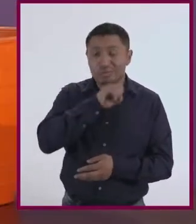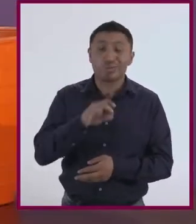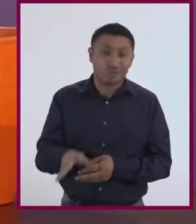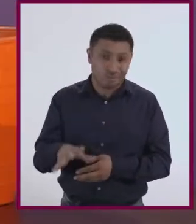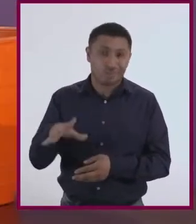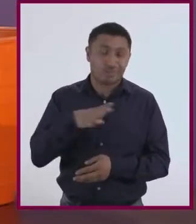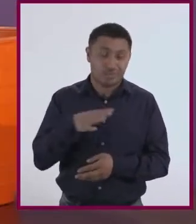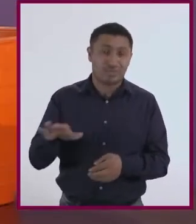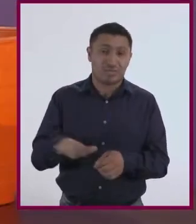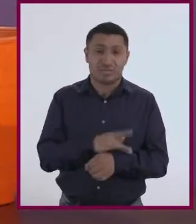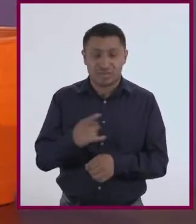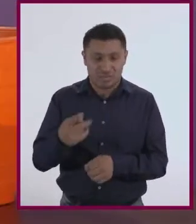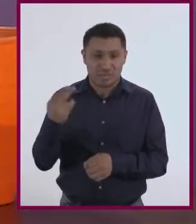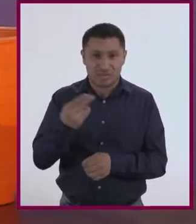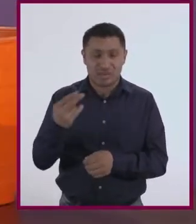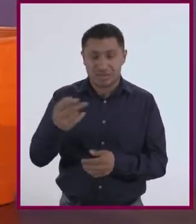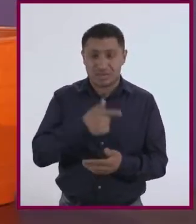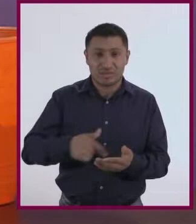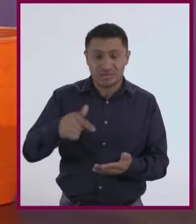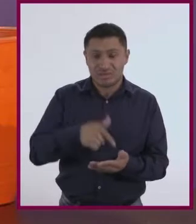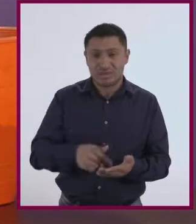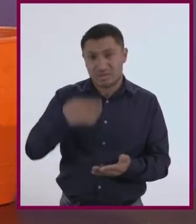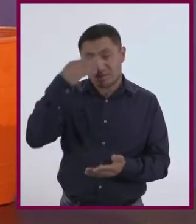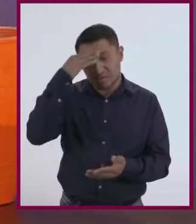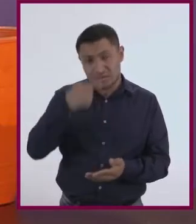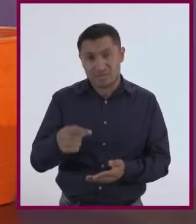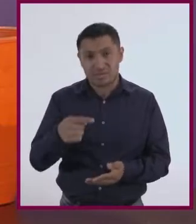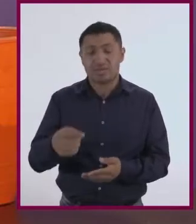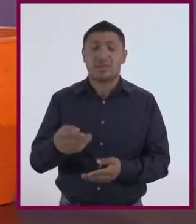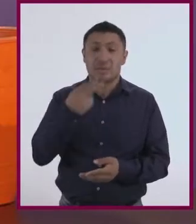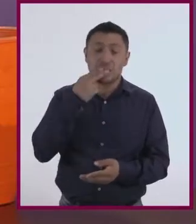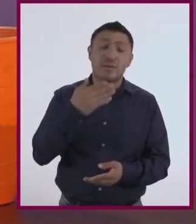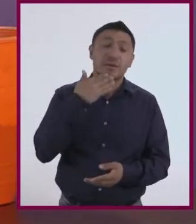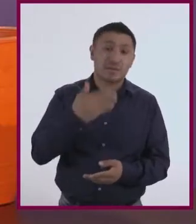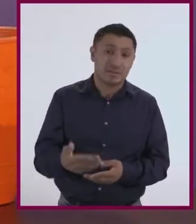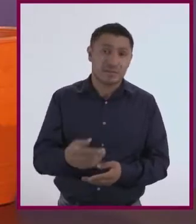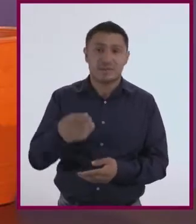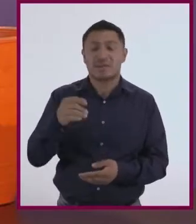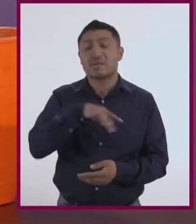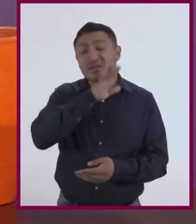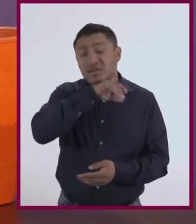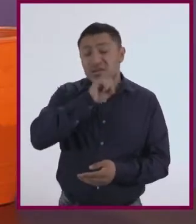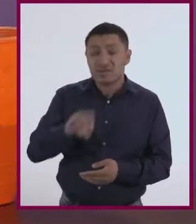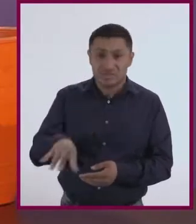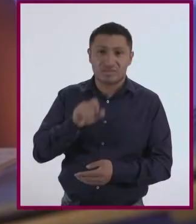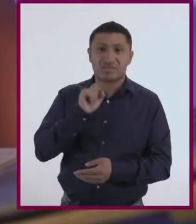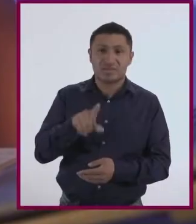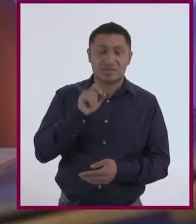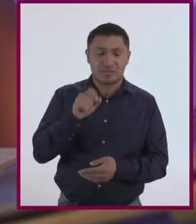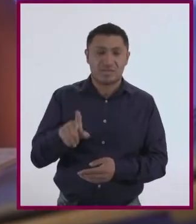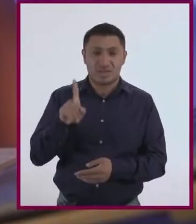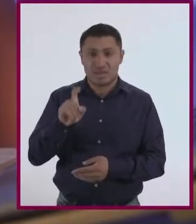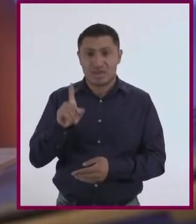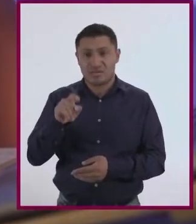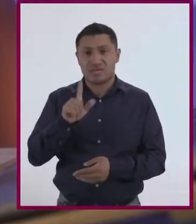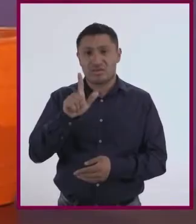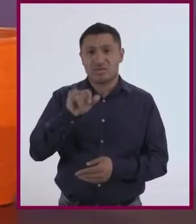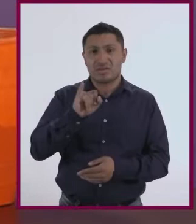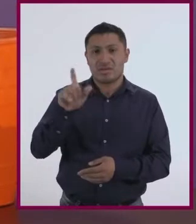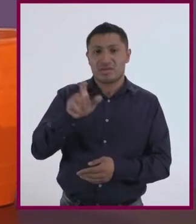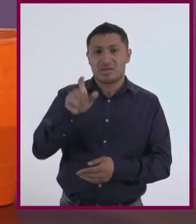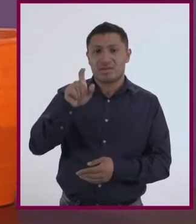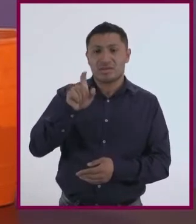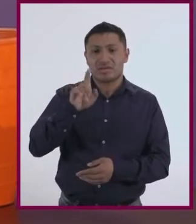de espacio para tirar los desechos en los rellenos sanitarios y contamina también suelos y aguas subterráneos por los lixiviados. ¿Qué es eso de